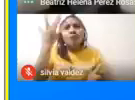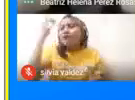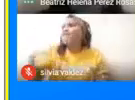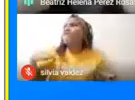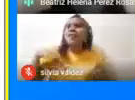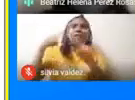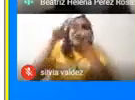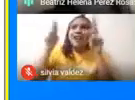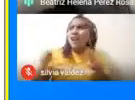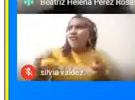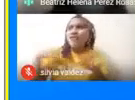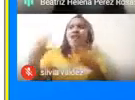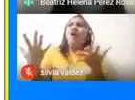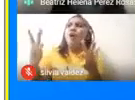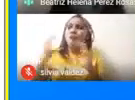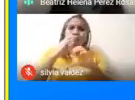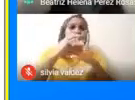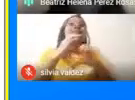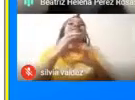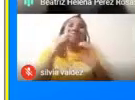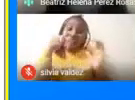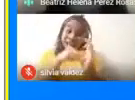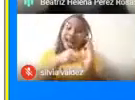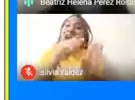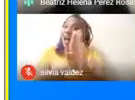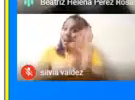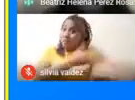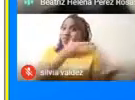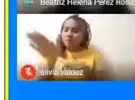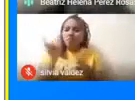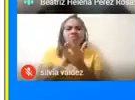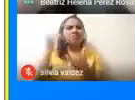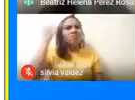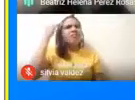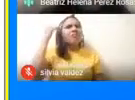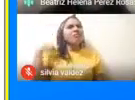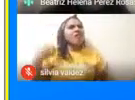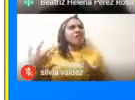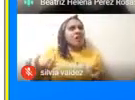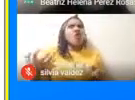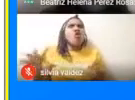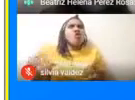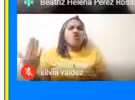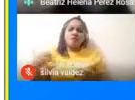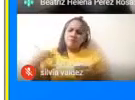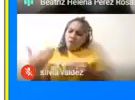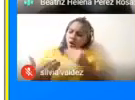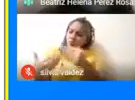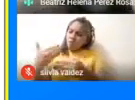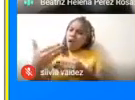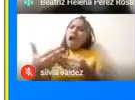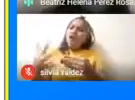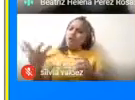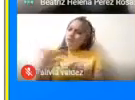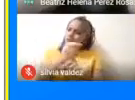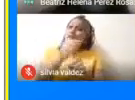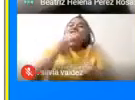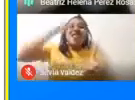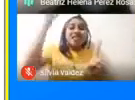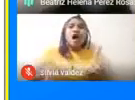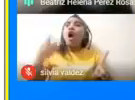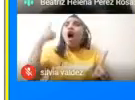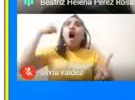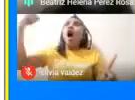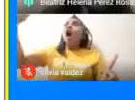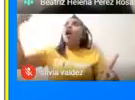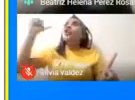conectarse. Entonces, eso es la planificación, saber que si lo que quiero es cómo lo logro y cómo lo logro de manera real, que